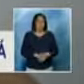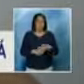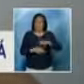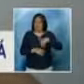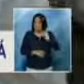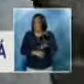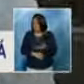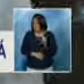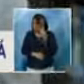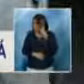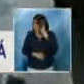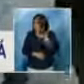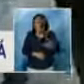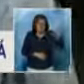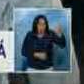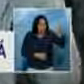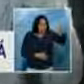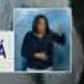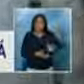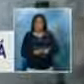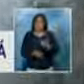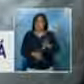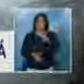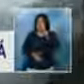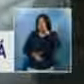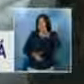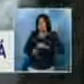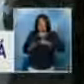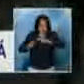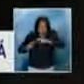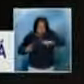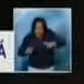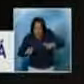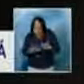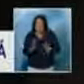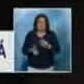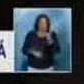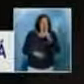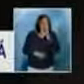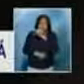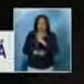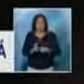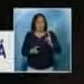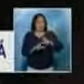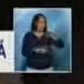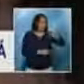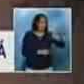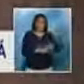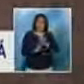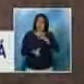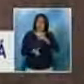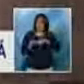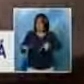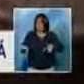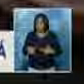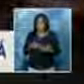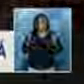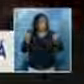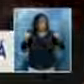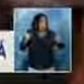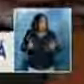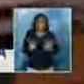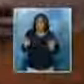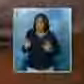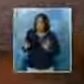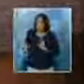después sonó balas. La policía continúa realizando las investigaciones correspondientes. Los vecinos señalaron que la zona es tierra de nadie.